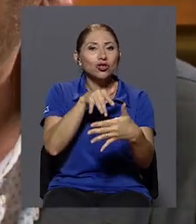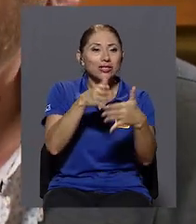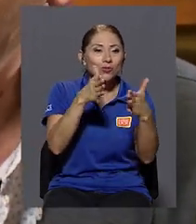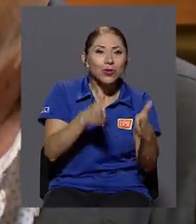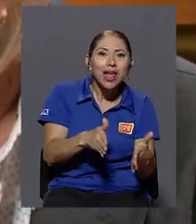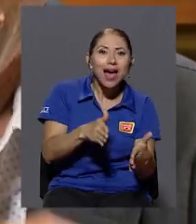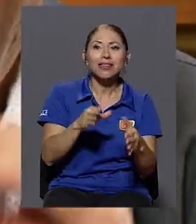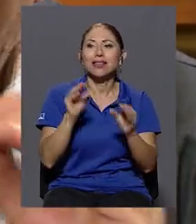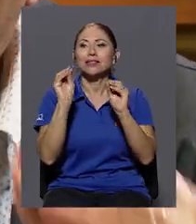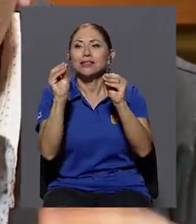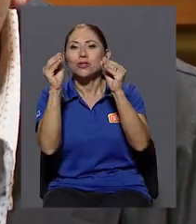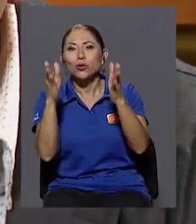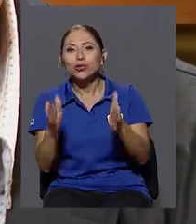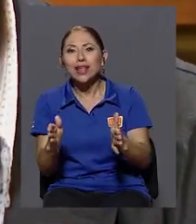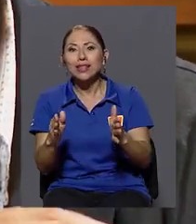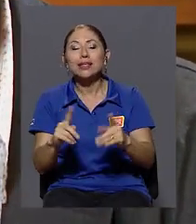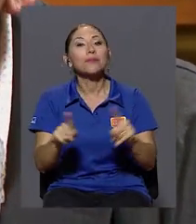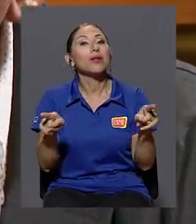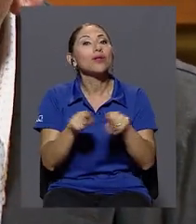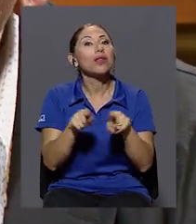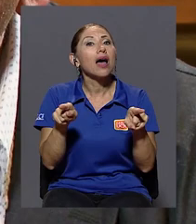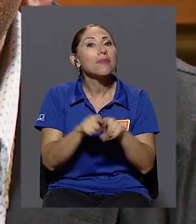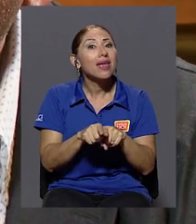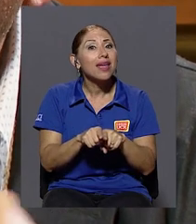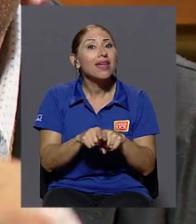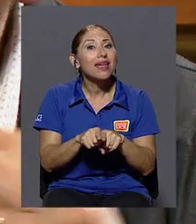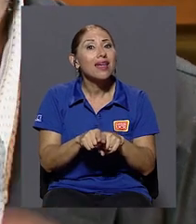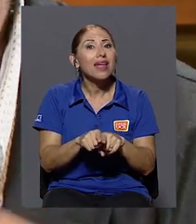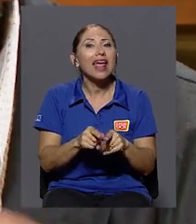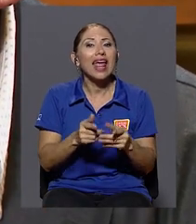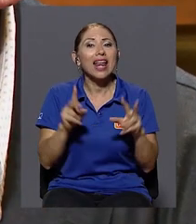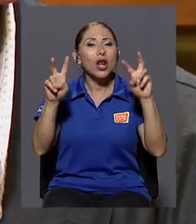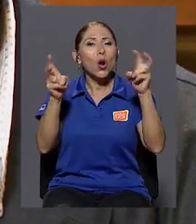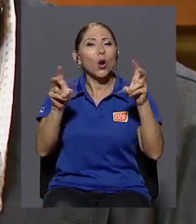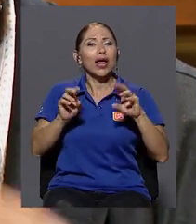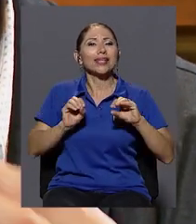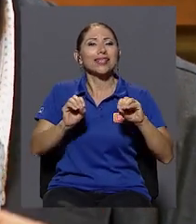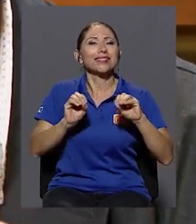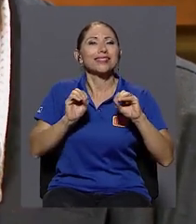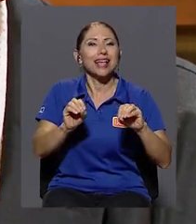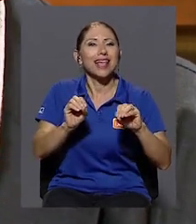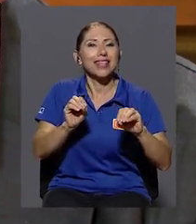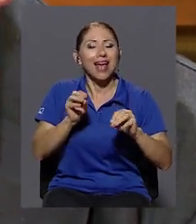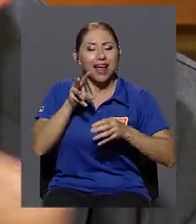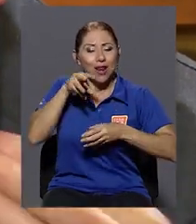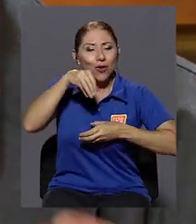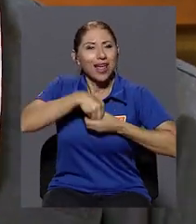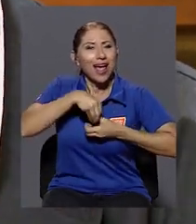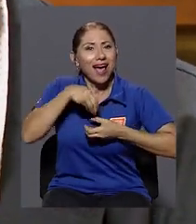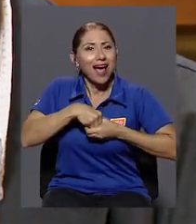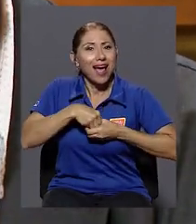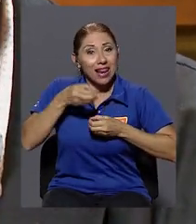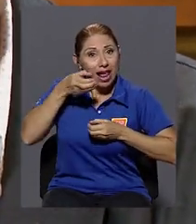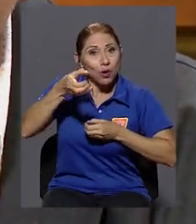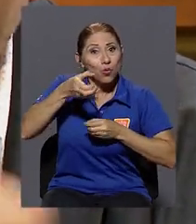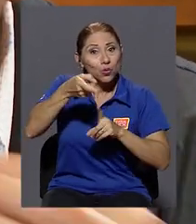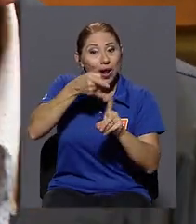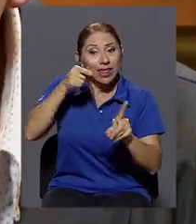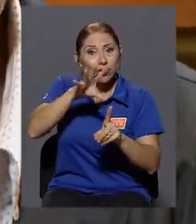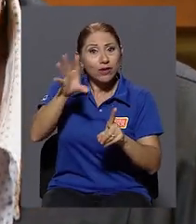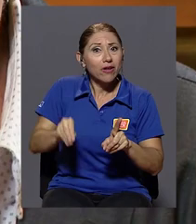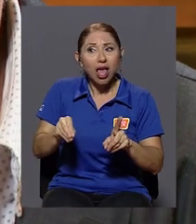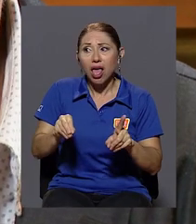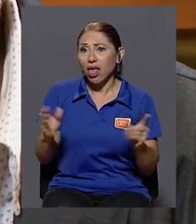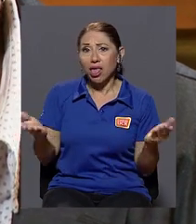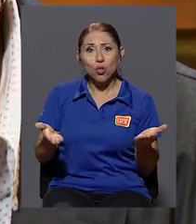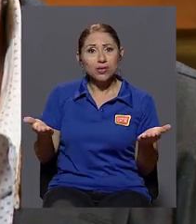los estudiantes, en los docentes, pero también en lo que se enseña, lo que se atesora. La cultura de los afrodescendientes